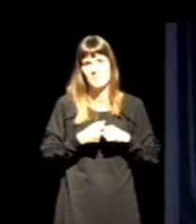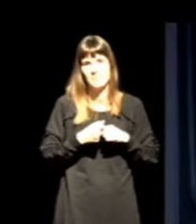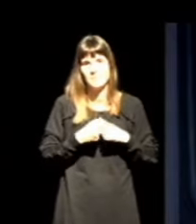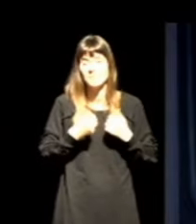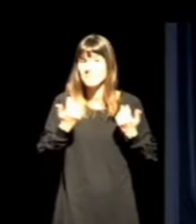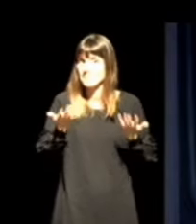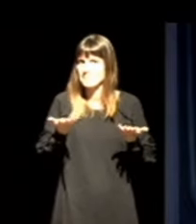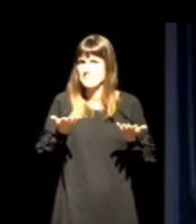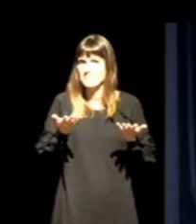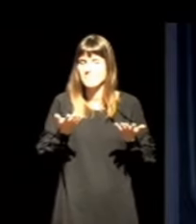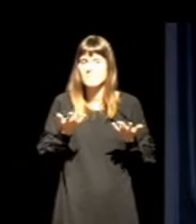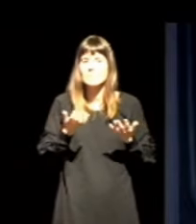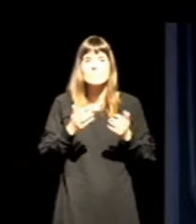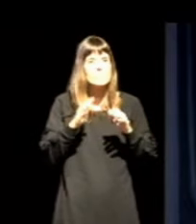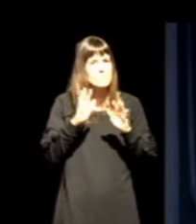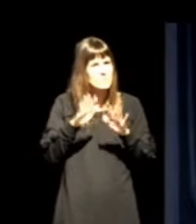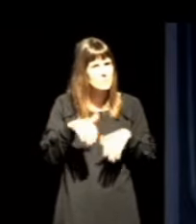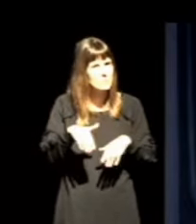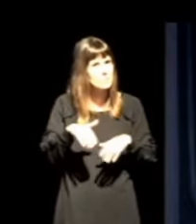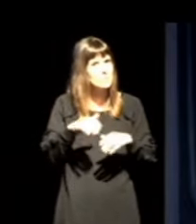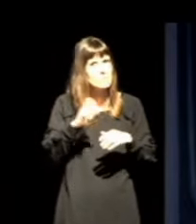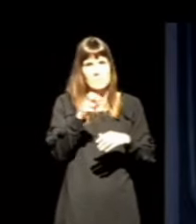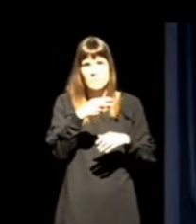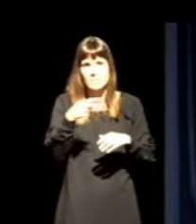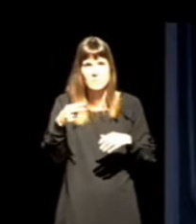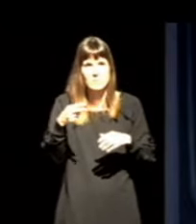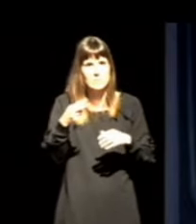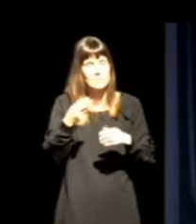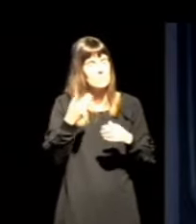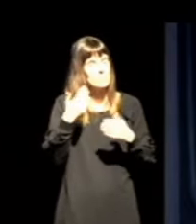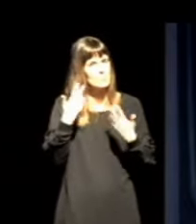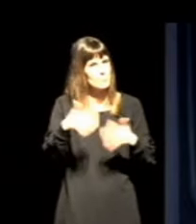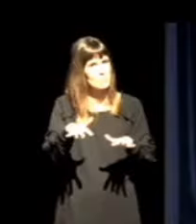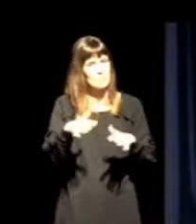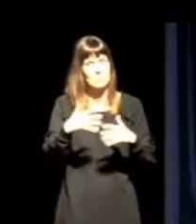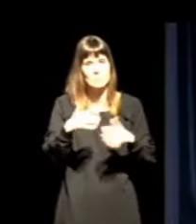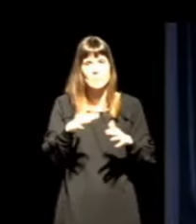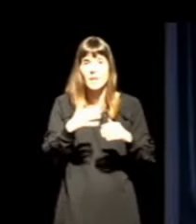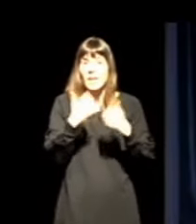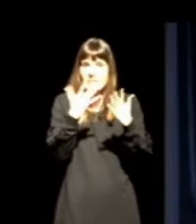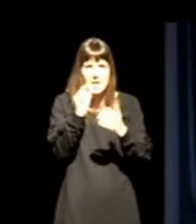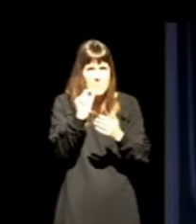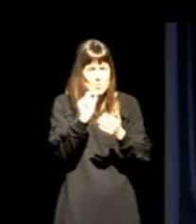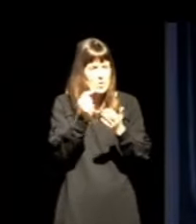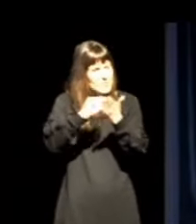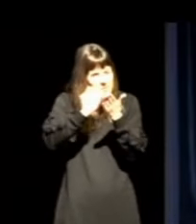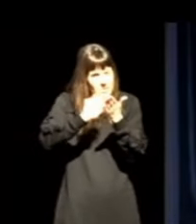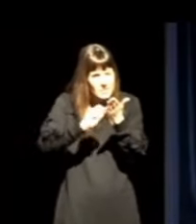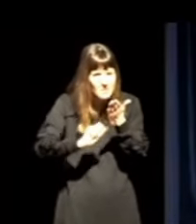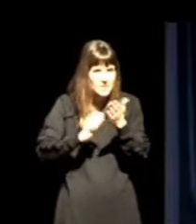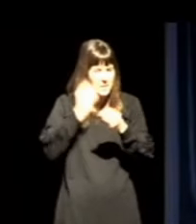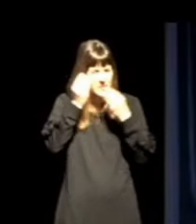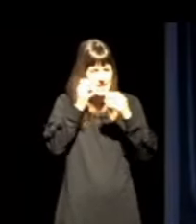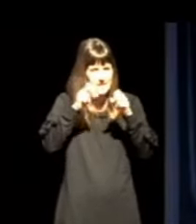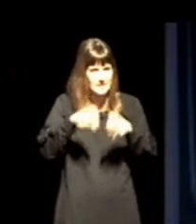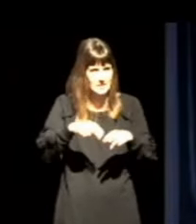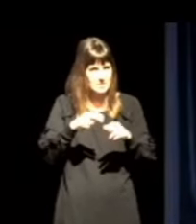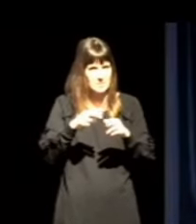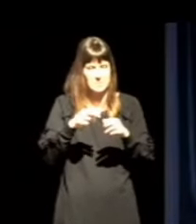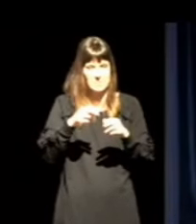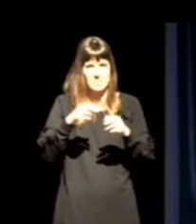Entonces, de ahí salieron unas... y además no, tenía que hacerlo en 10 minutos y máximo media